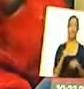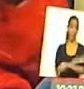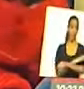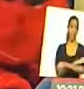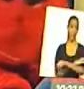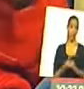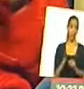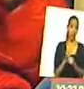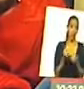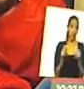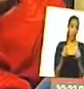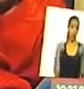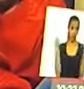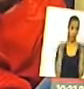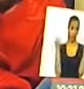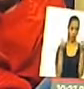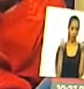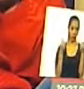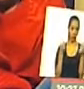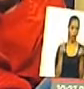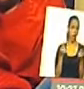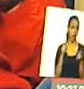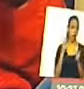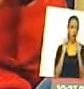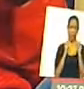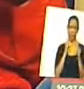vayan a cuestionar